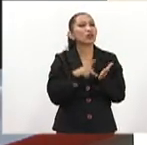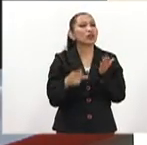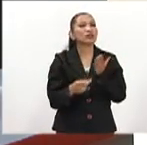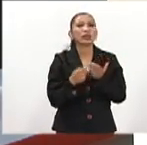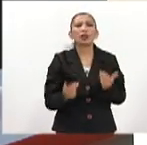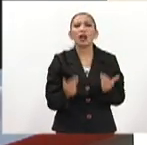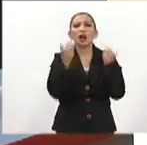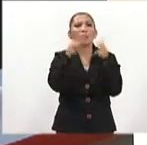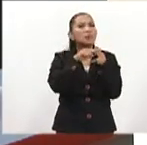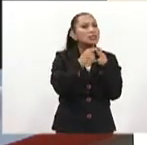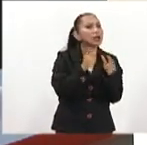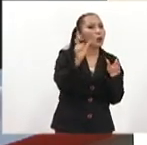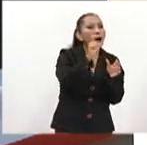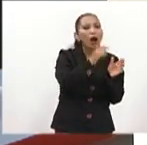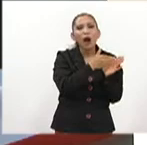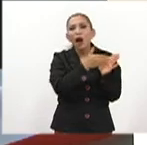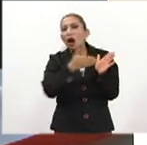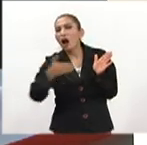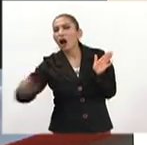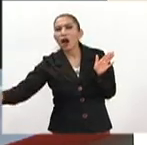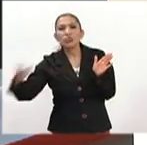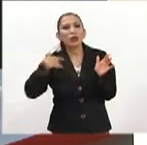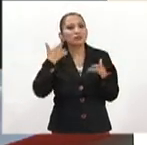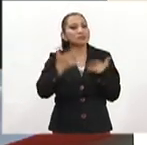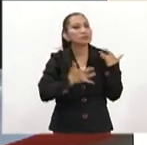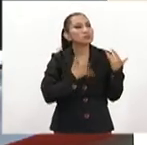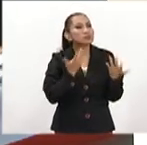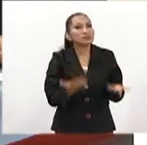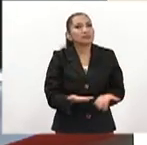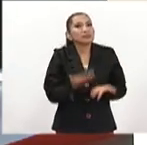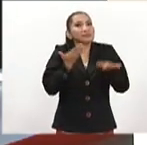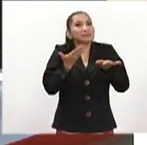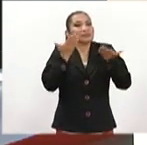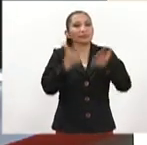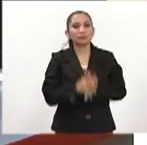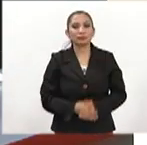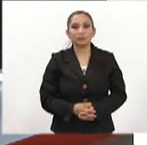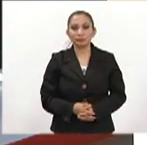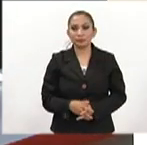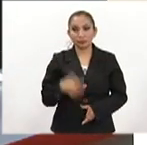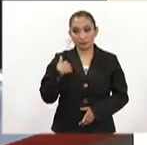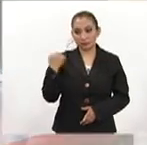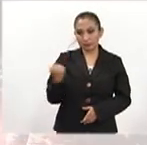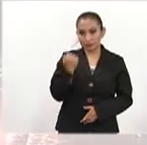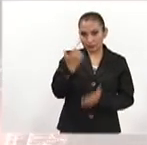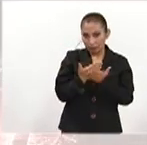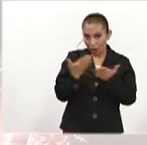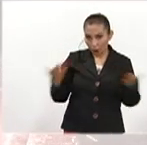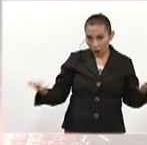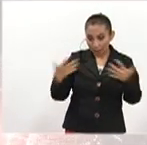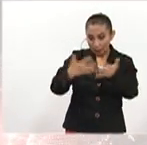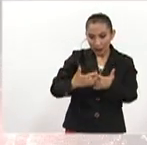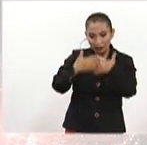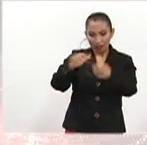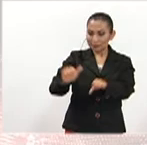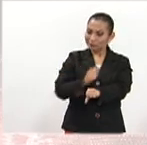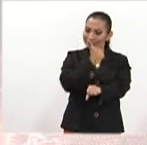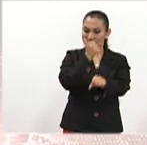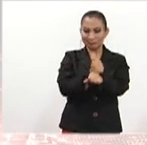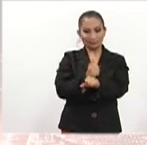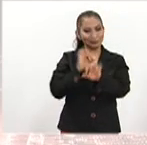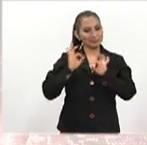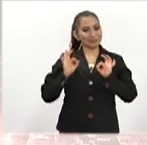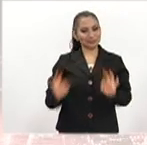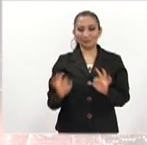proyecto, dónde nació y a partir de qué inspiración. Bueno, afortunadamente hoy en día ya es una empresa. Lo que